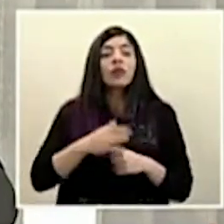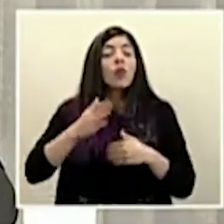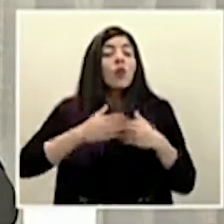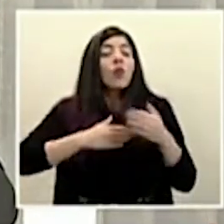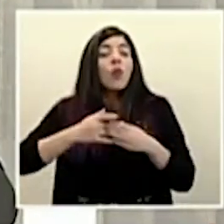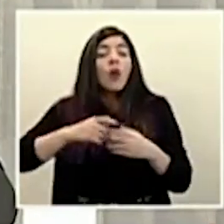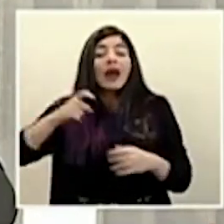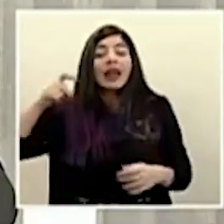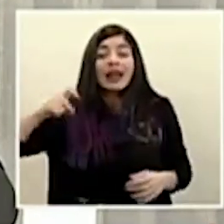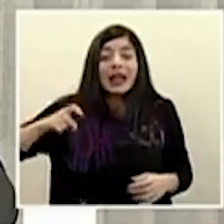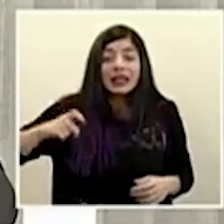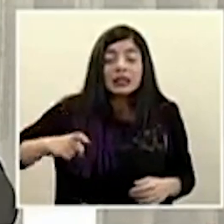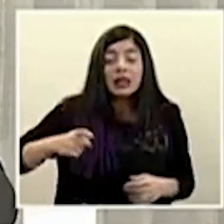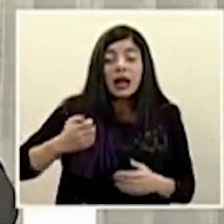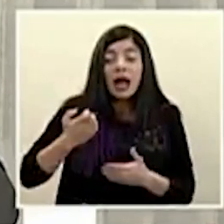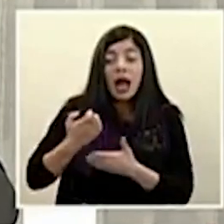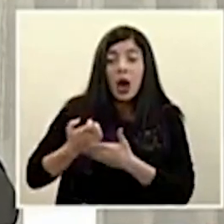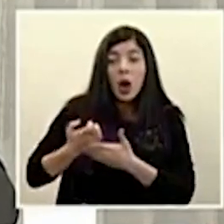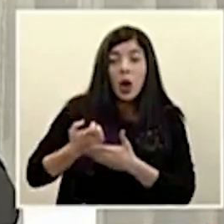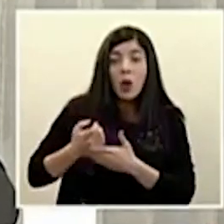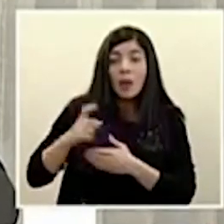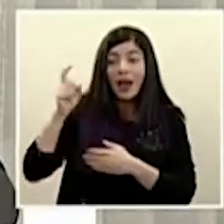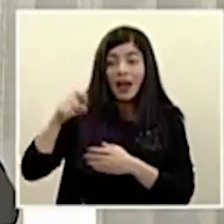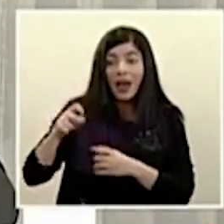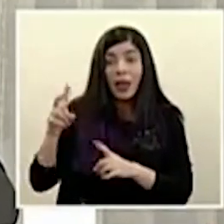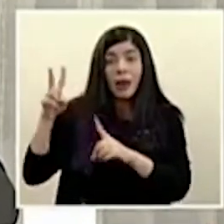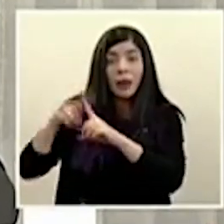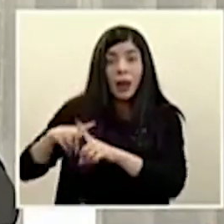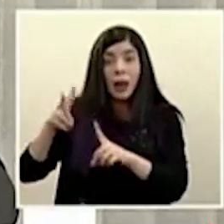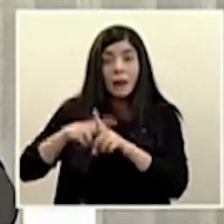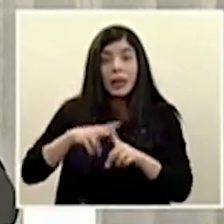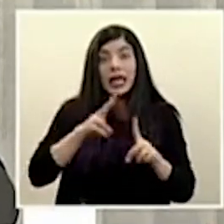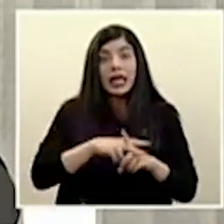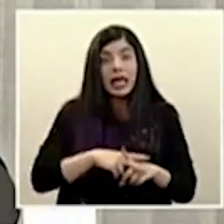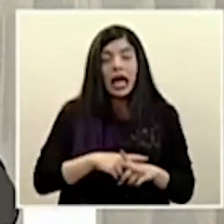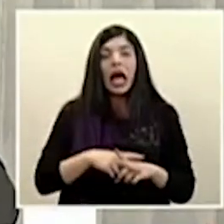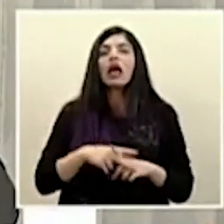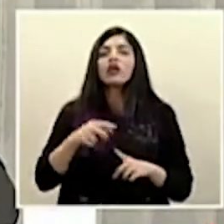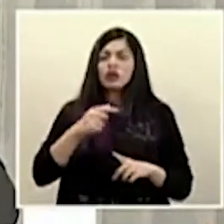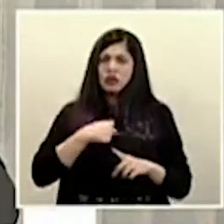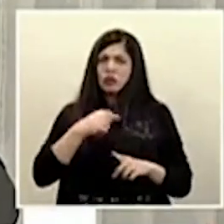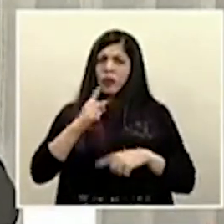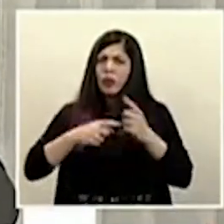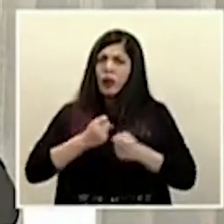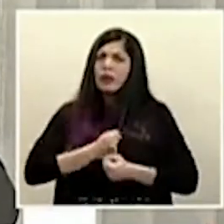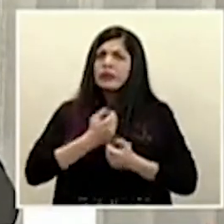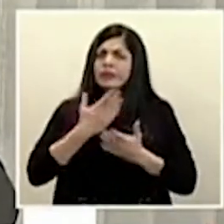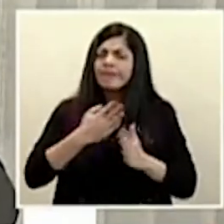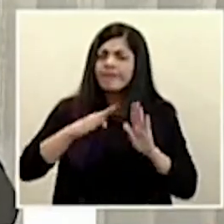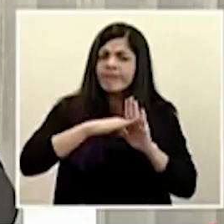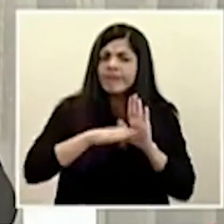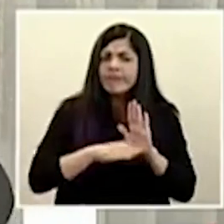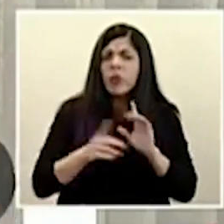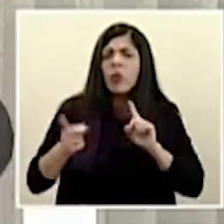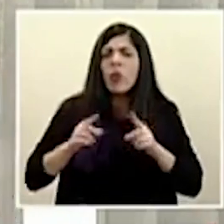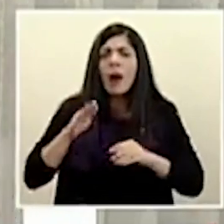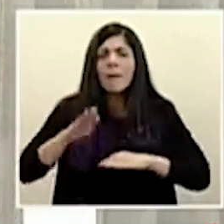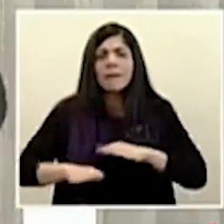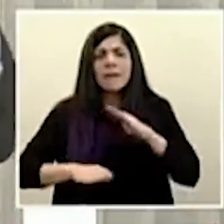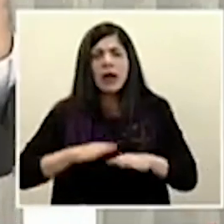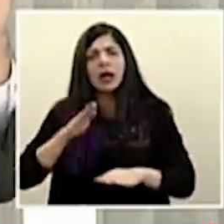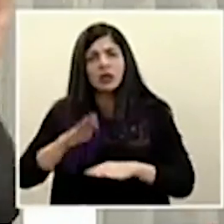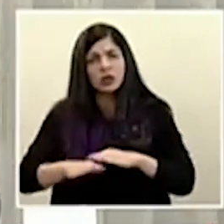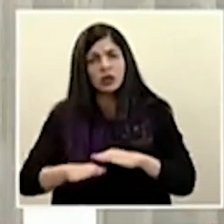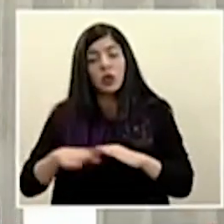necesarias medidas económicas que haya que adoptar, manifestaré los siguientes pasos una vez que